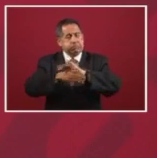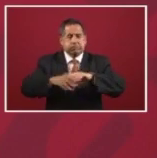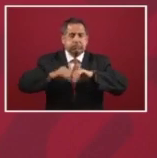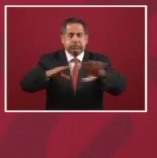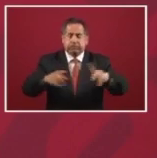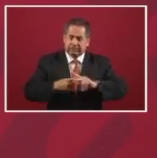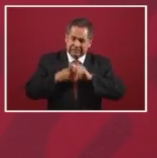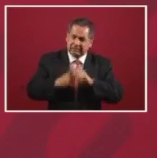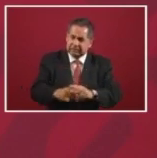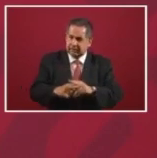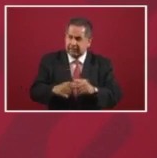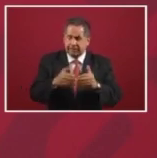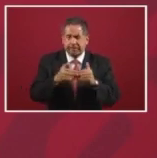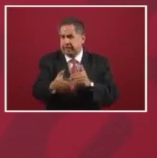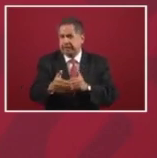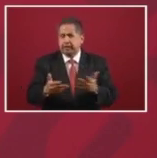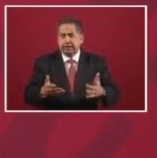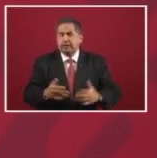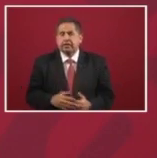inicie,